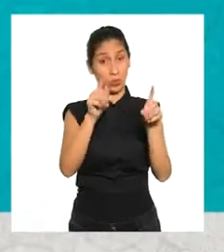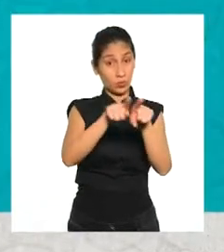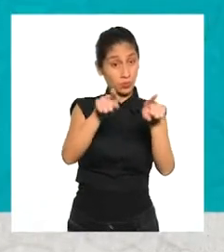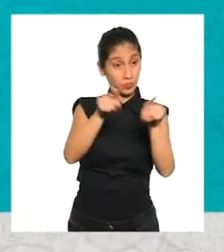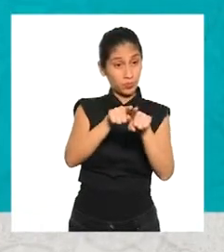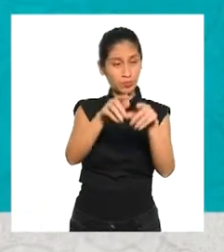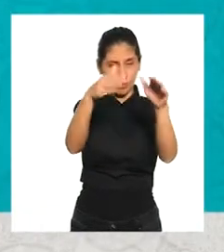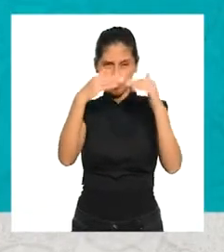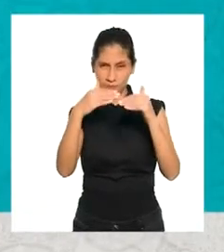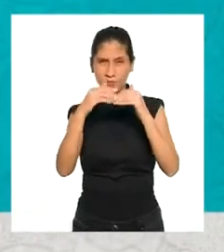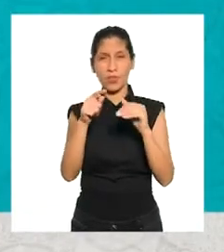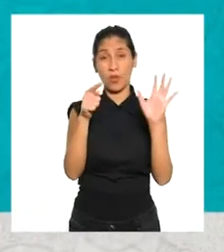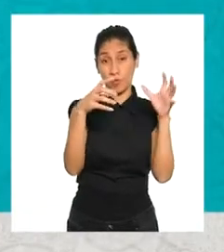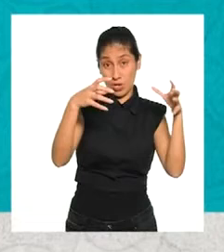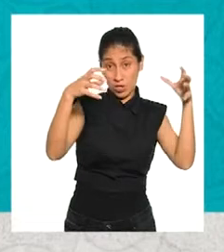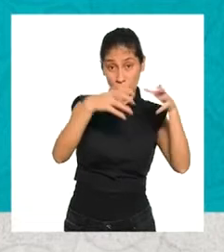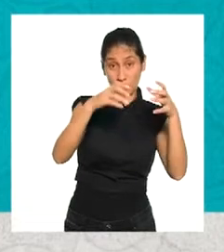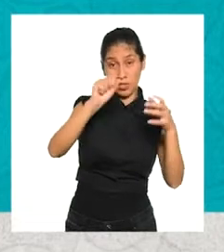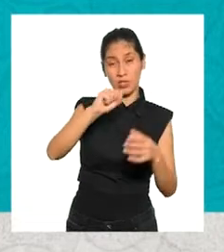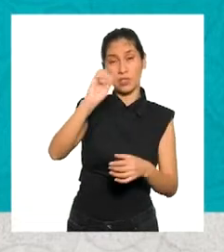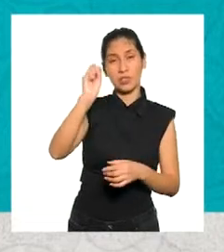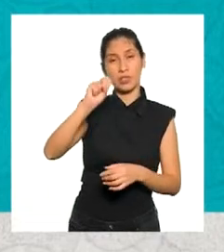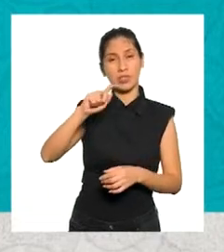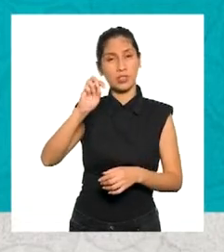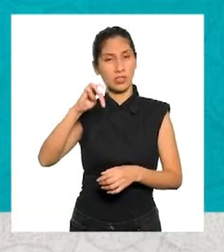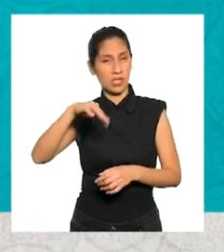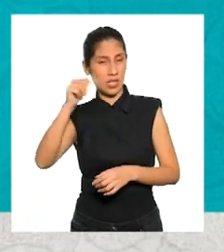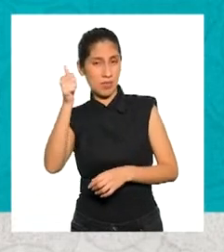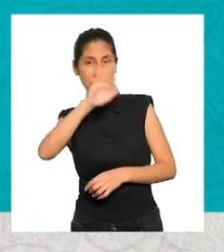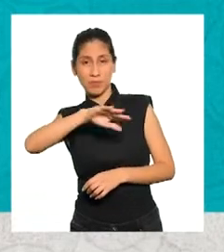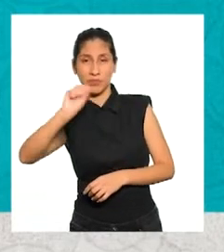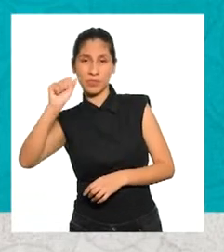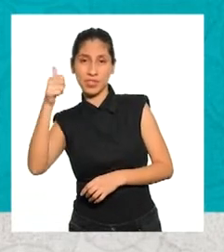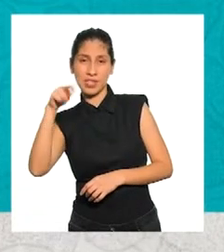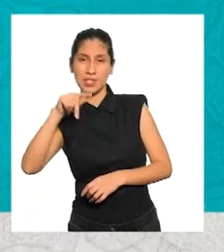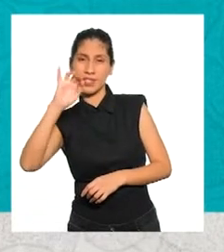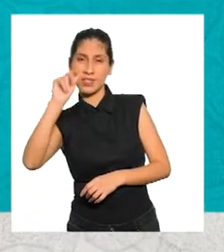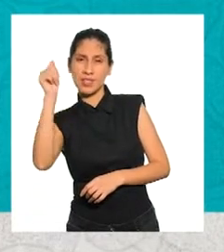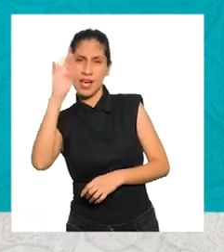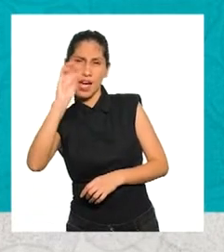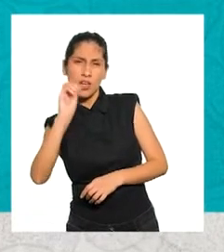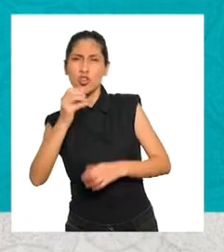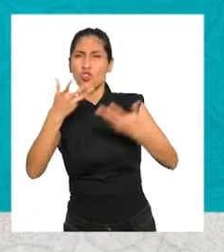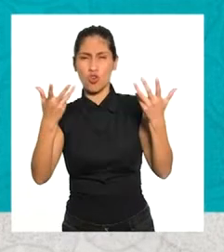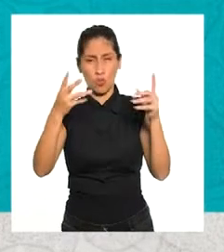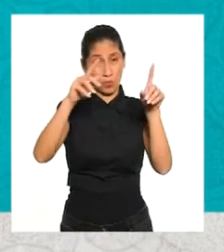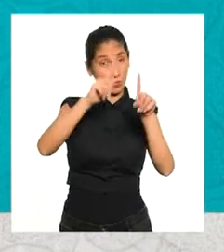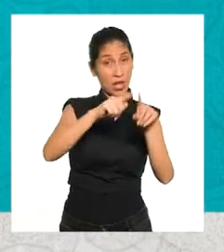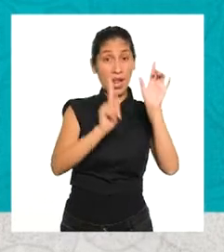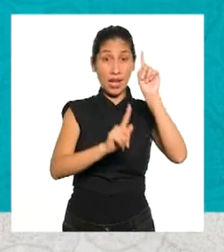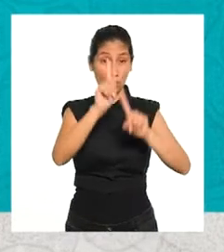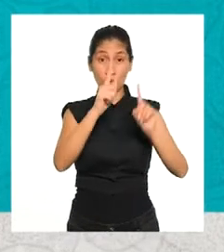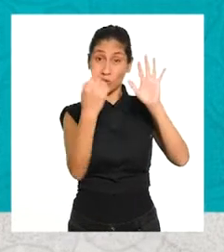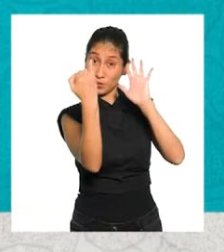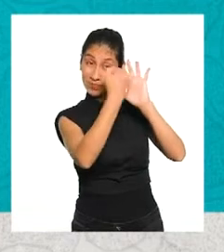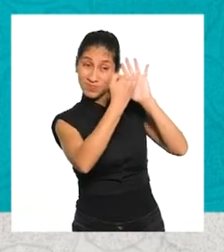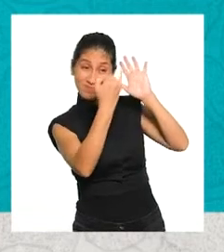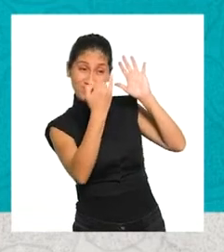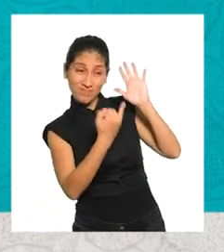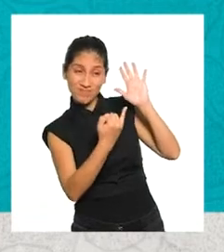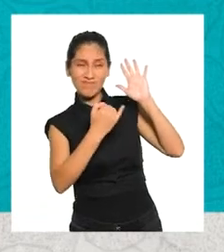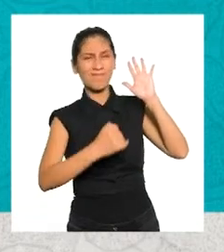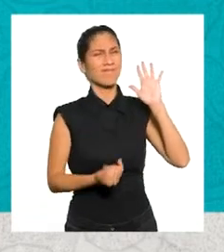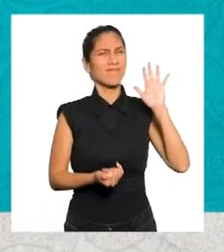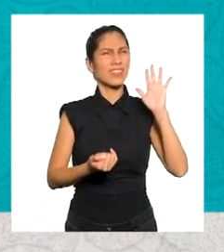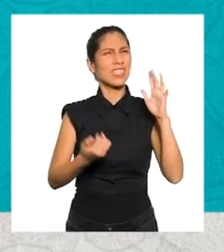sistema sanitario se refiere al acceso que tenemos las personas a los servicios de salud públicos o privados. Algunos de los aspectos que cubren